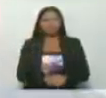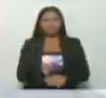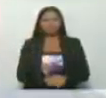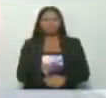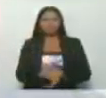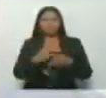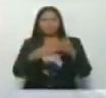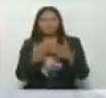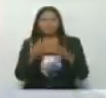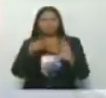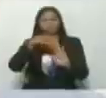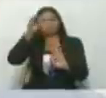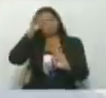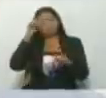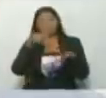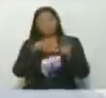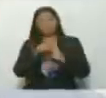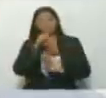la